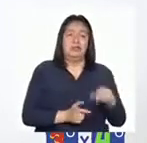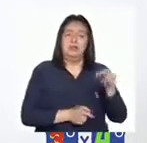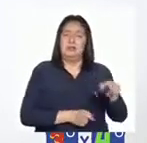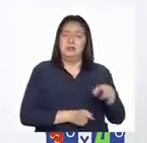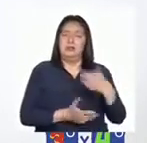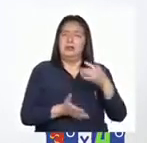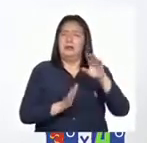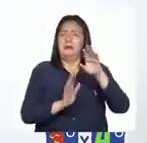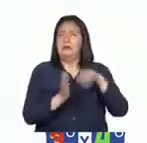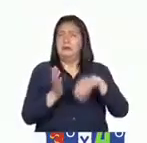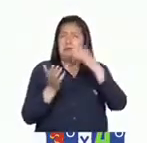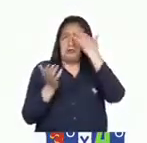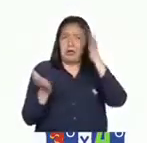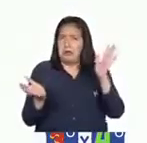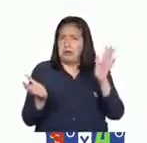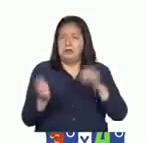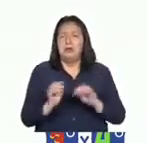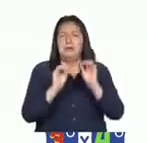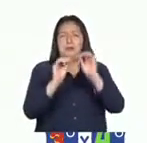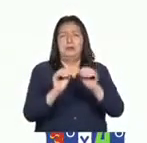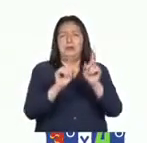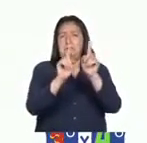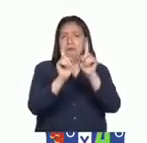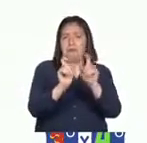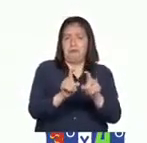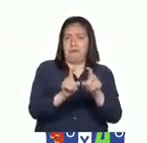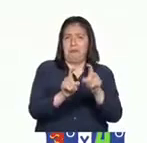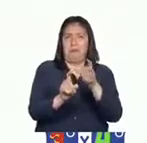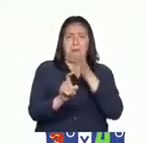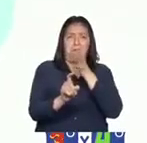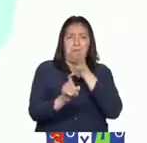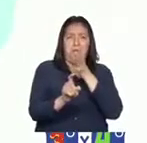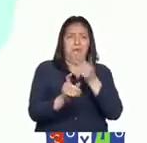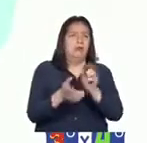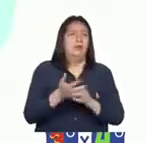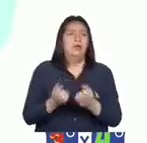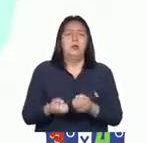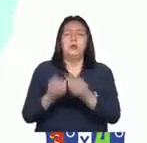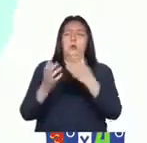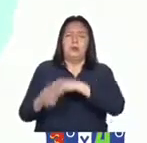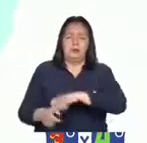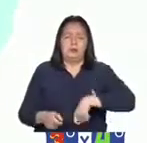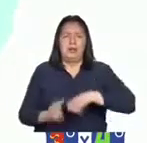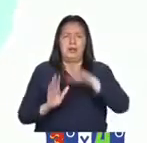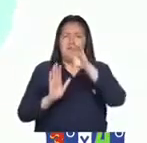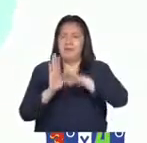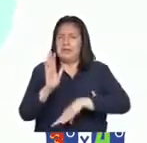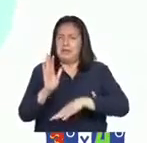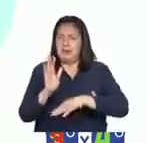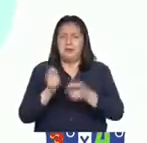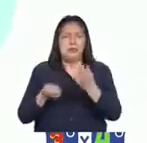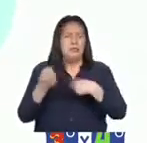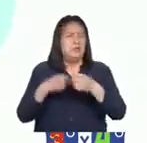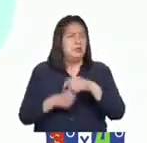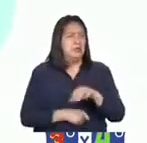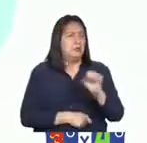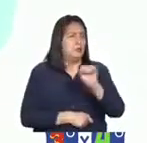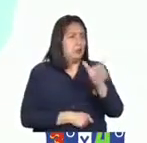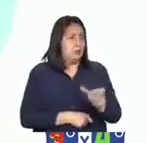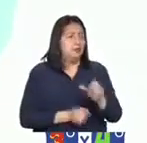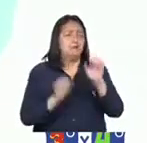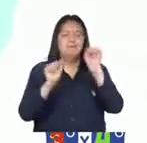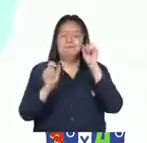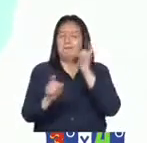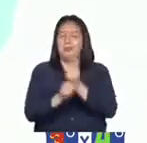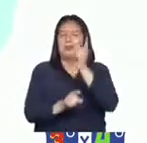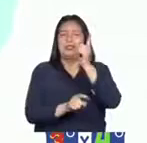cantidad era desconocida, colocaron los signos de interrogación. ¿Cuántas fajas menos vendió Sisa? Así